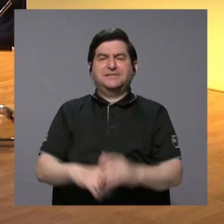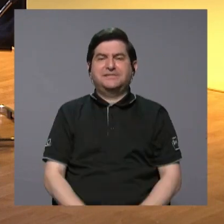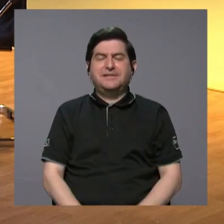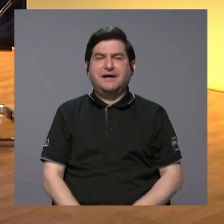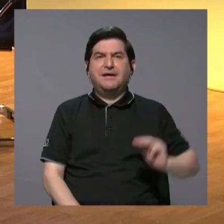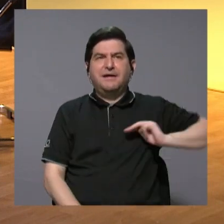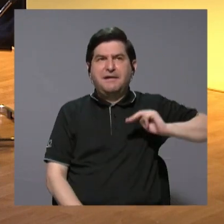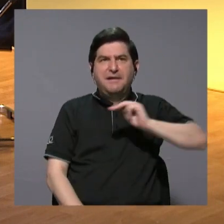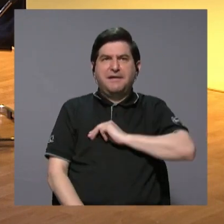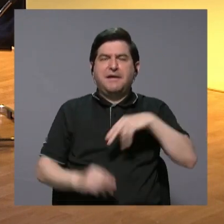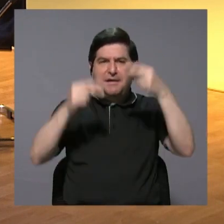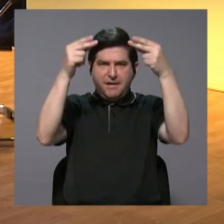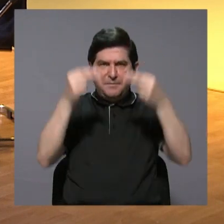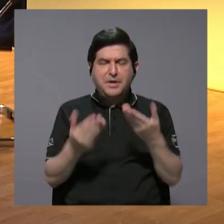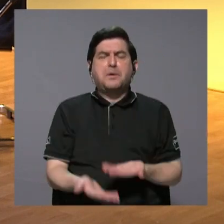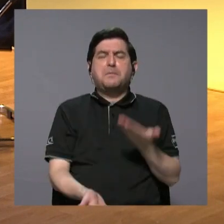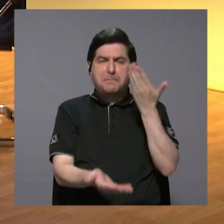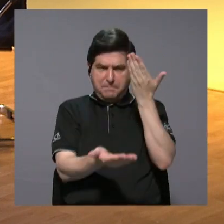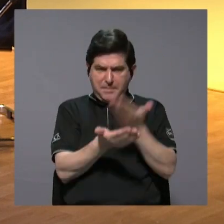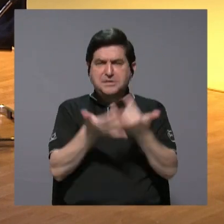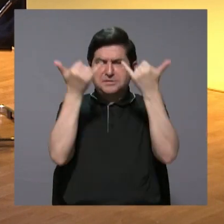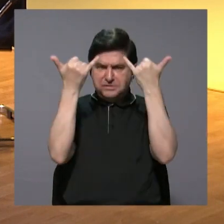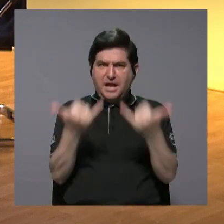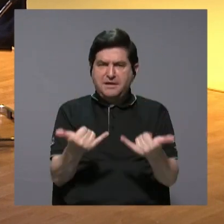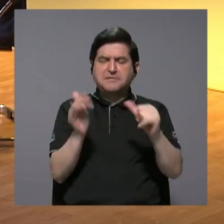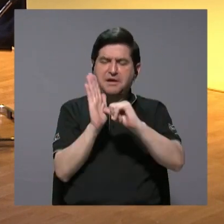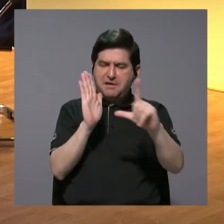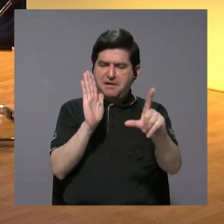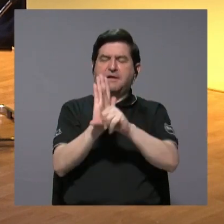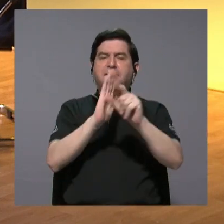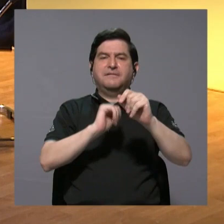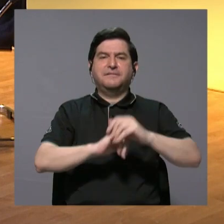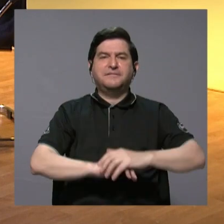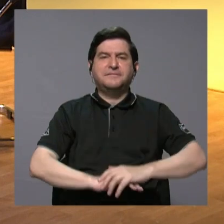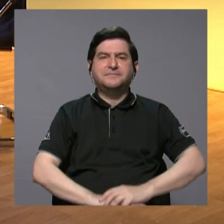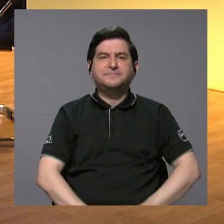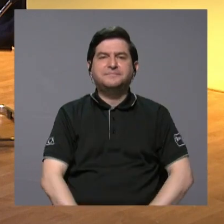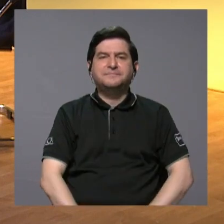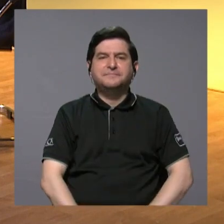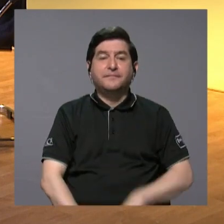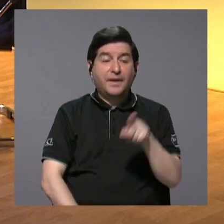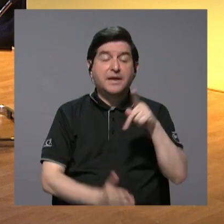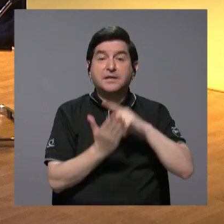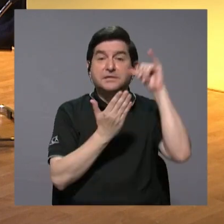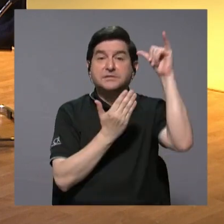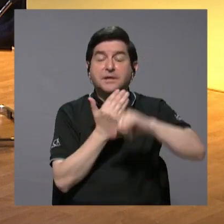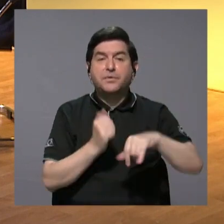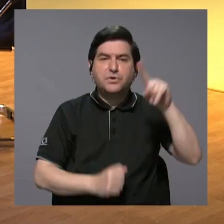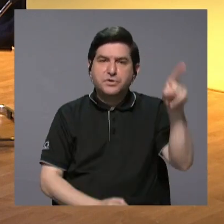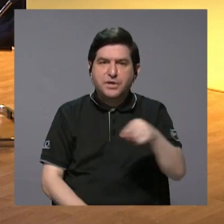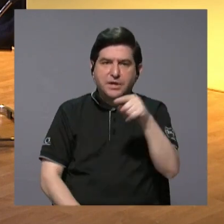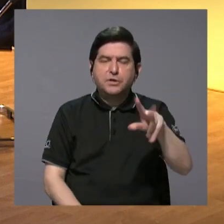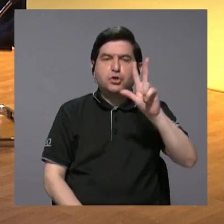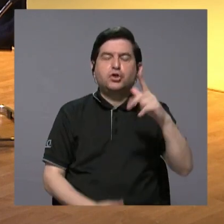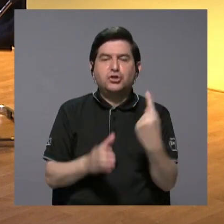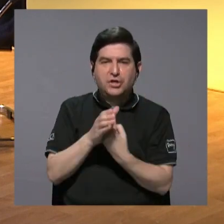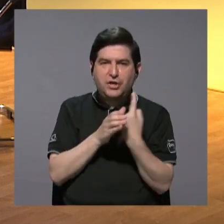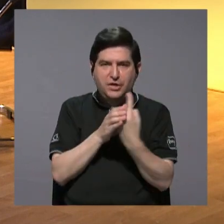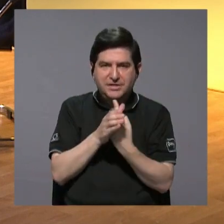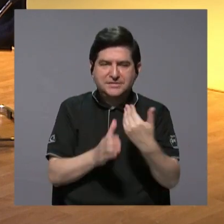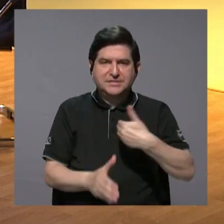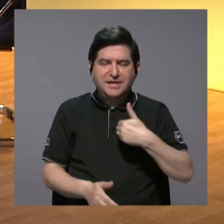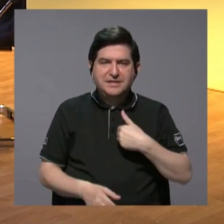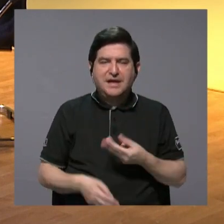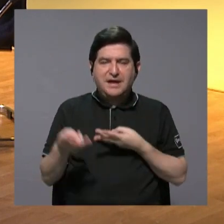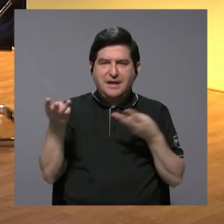en el Ministerio de Hacienda, que la habíamos presentada ante la Asamblea Legislativa, y que es un proyecto que busca eliminar 3 monopolios que existen en el